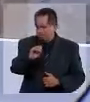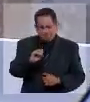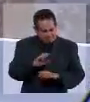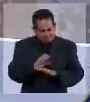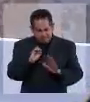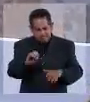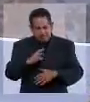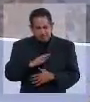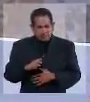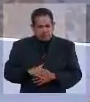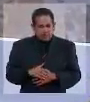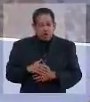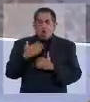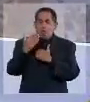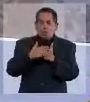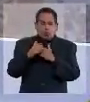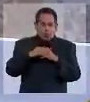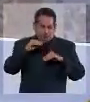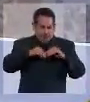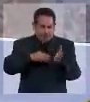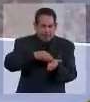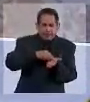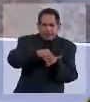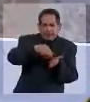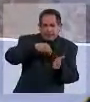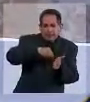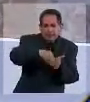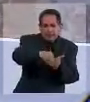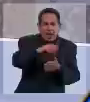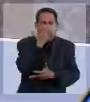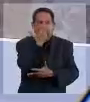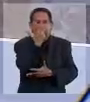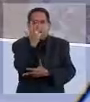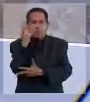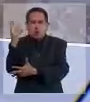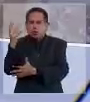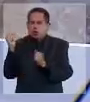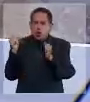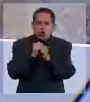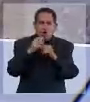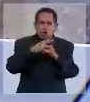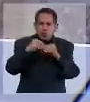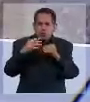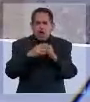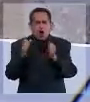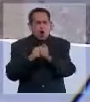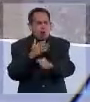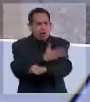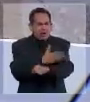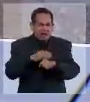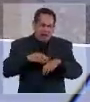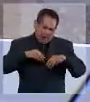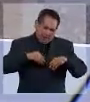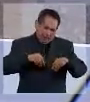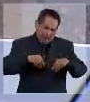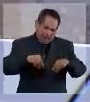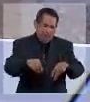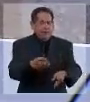Se van a plantar árboles, frutales, maderables. Tenemos un plan